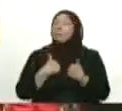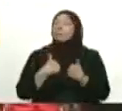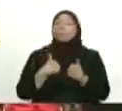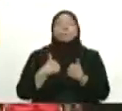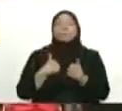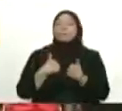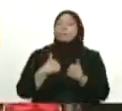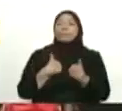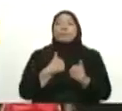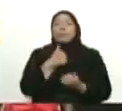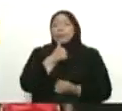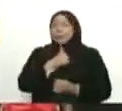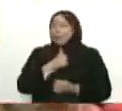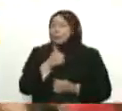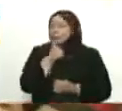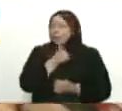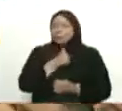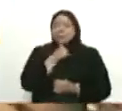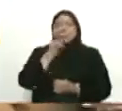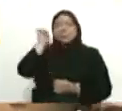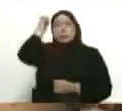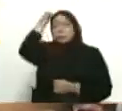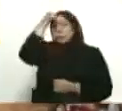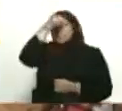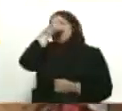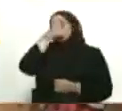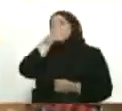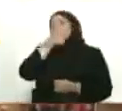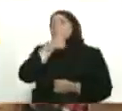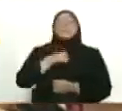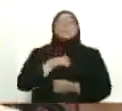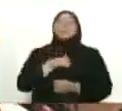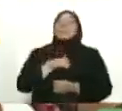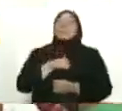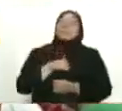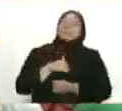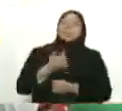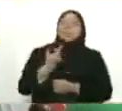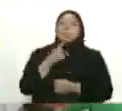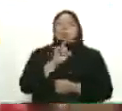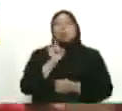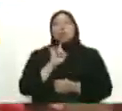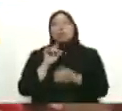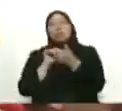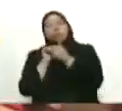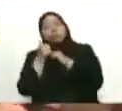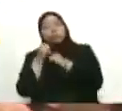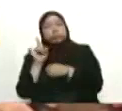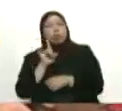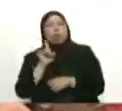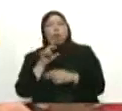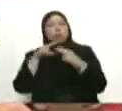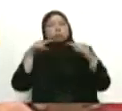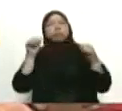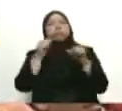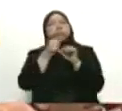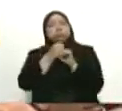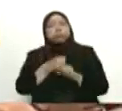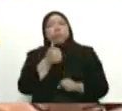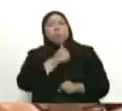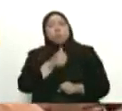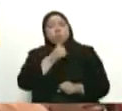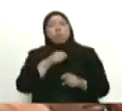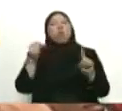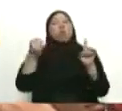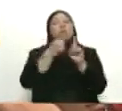que ha resistido todos los ataques y no es que ha resistido acostados en un chinchorro no no no han resistido